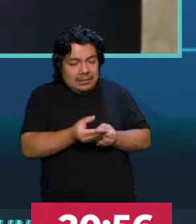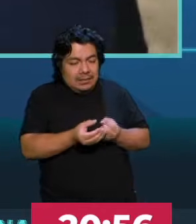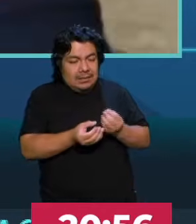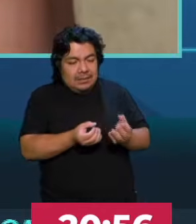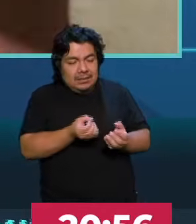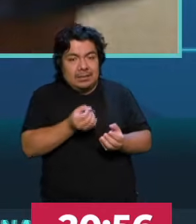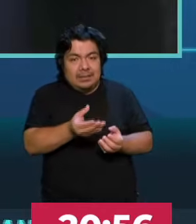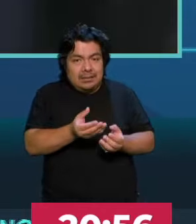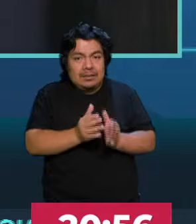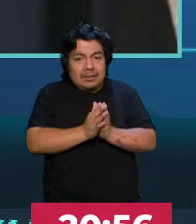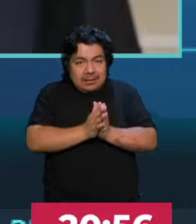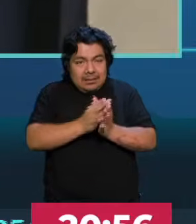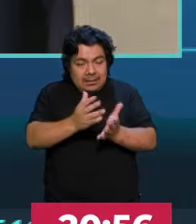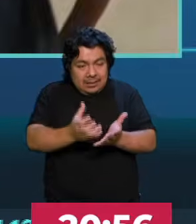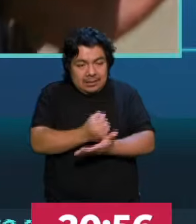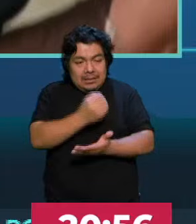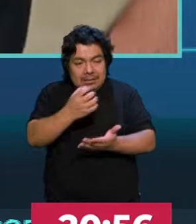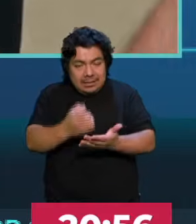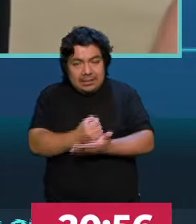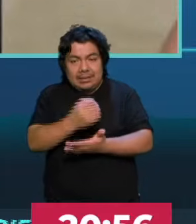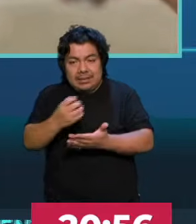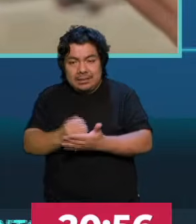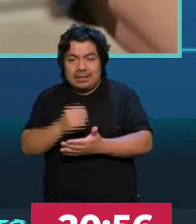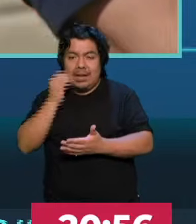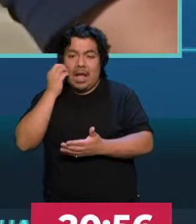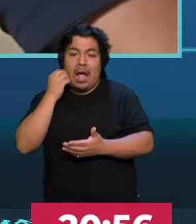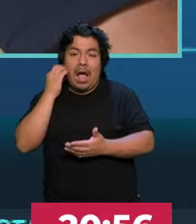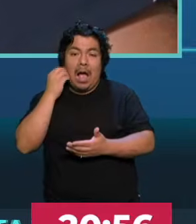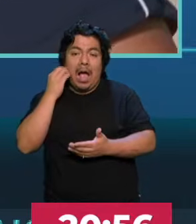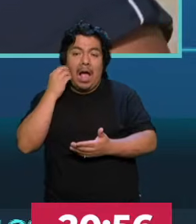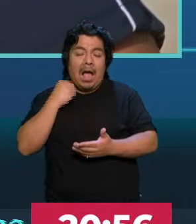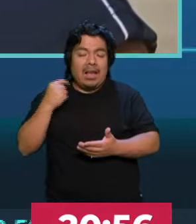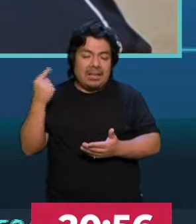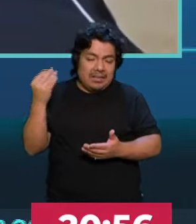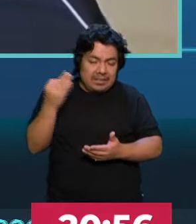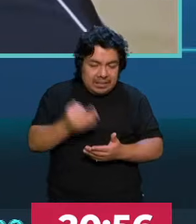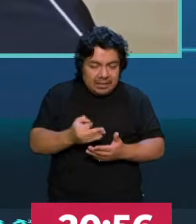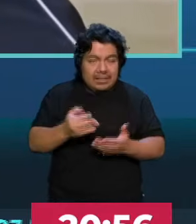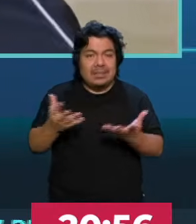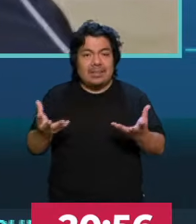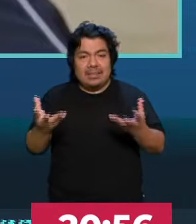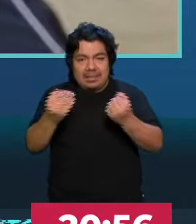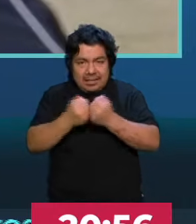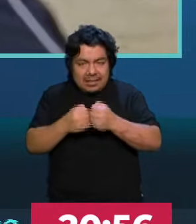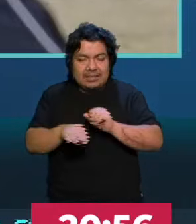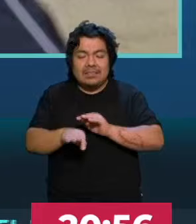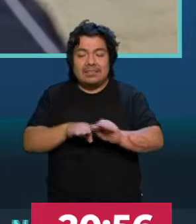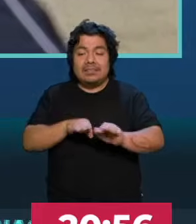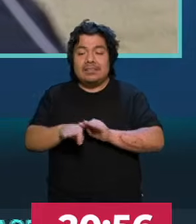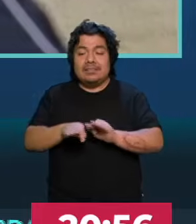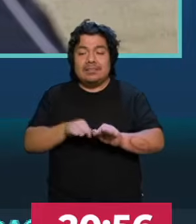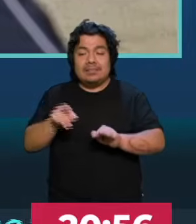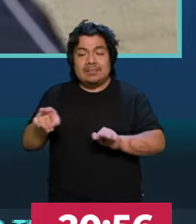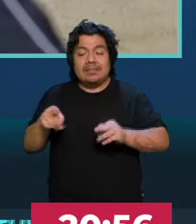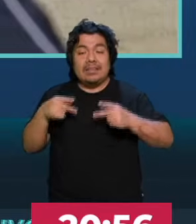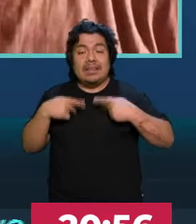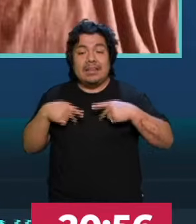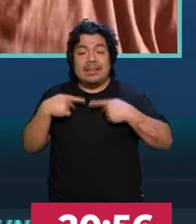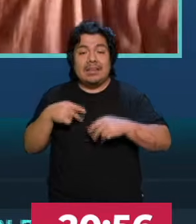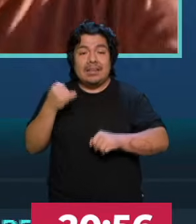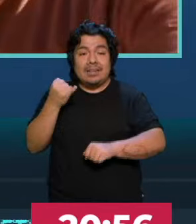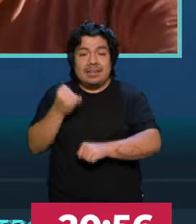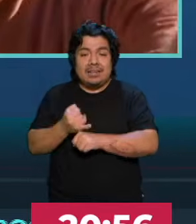decirle que lo tiene que ganar y que vaya y que acepte su patrocinio y que trabaje con ellos. Entonces, este personaje, que